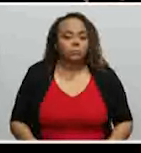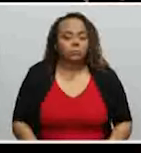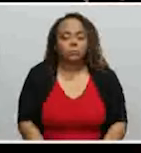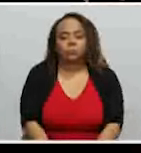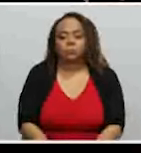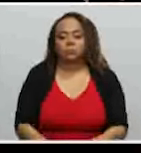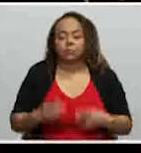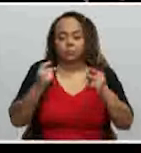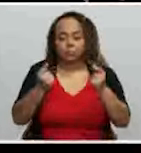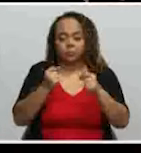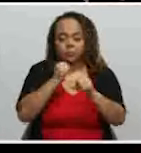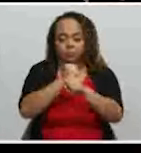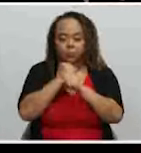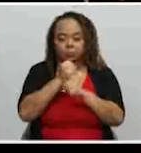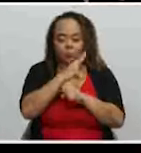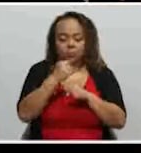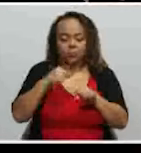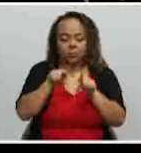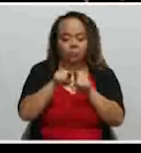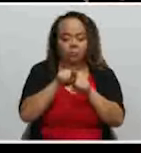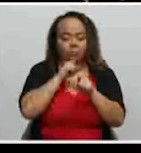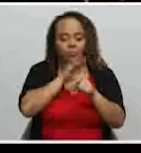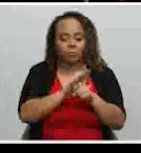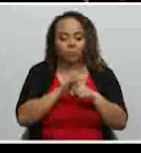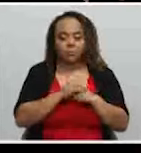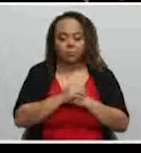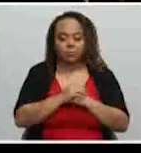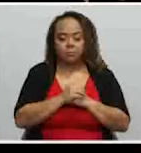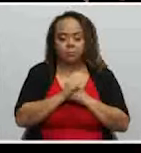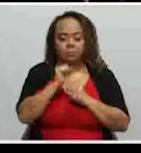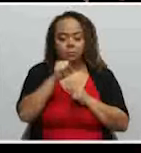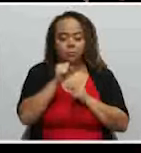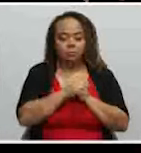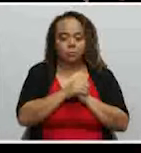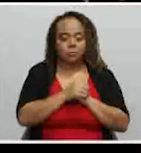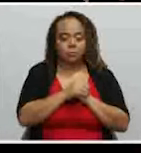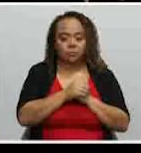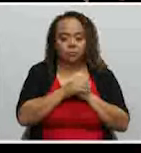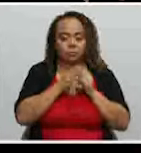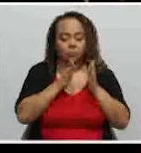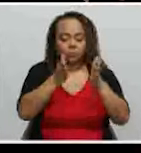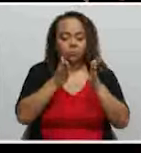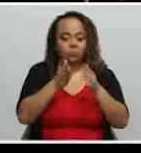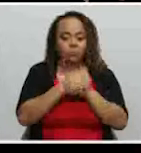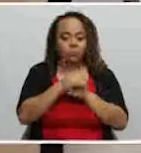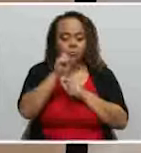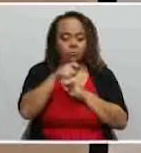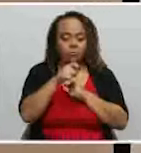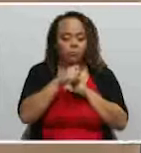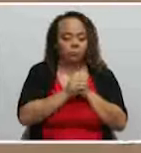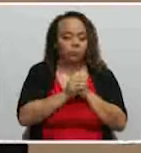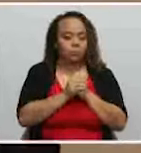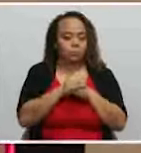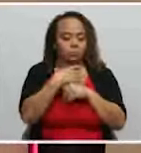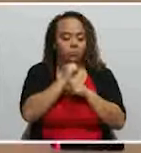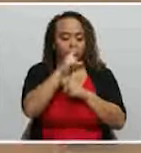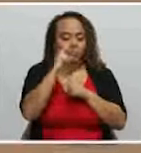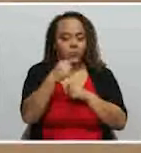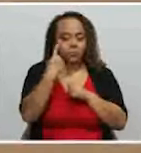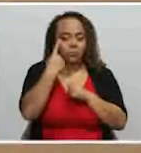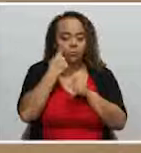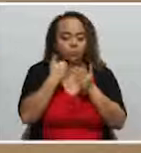rápidamente nos convenció y nos comprometió a que definitivamente el arbitraje tenía que dar un giro. Luego de